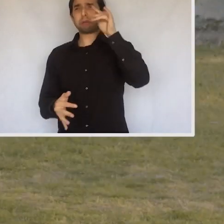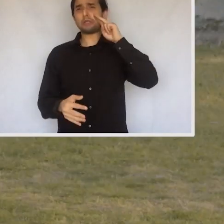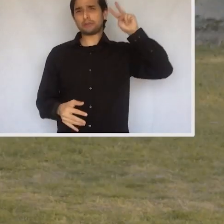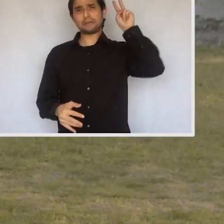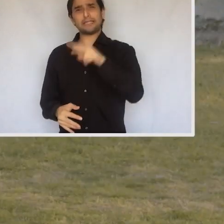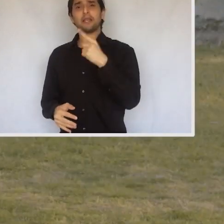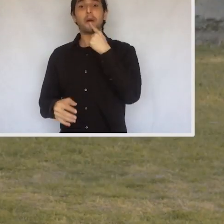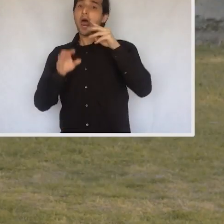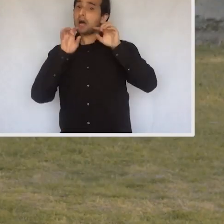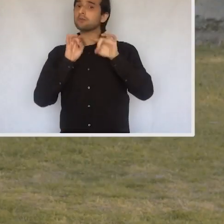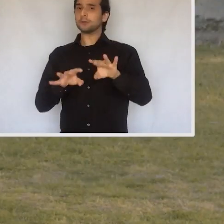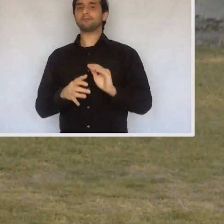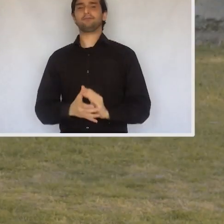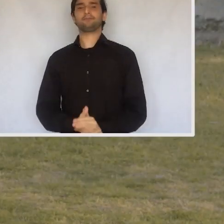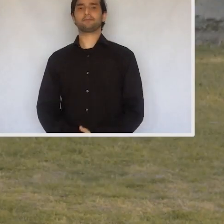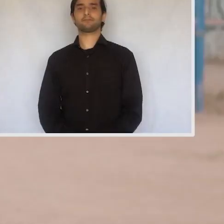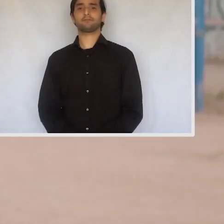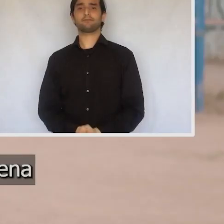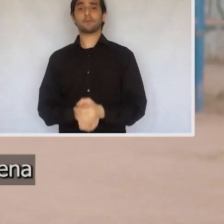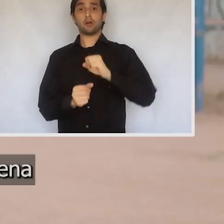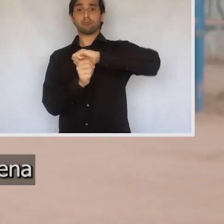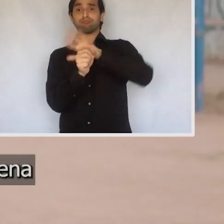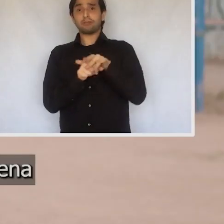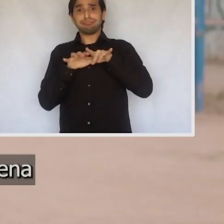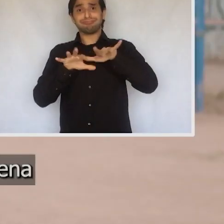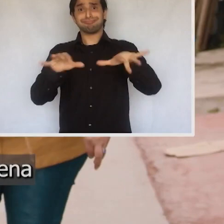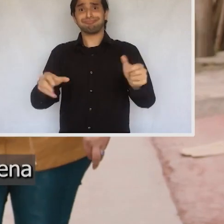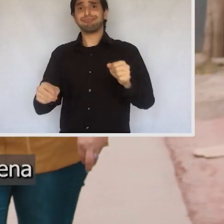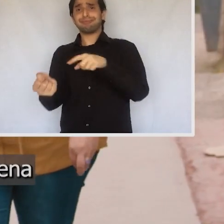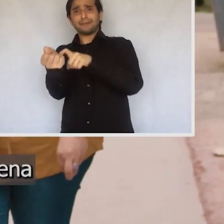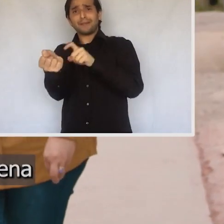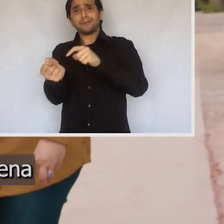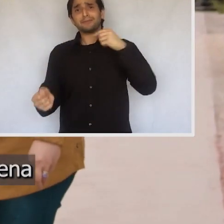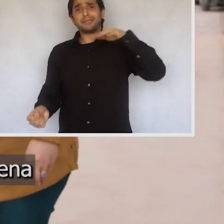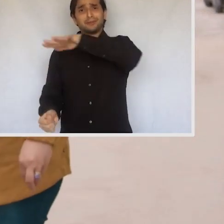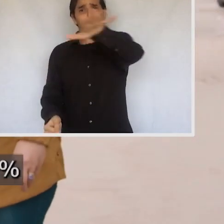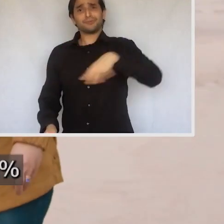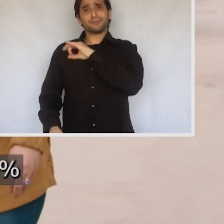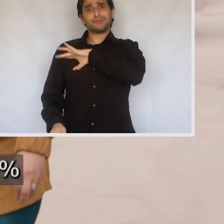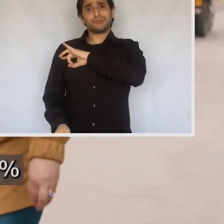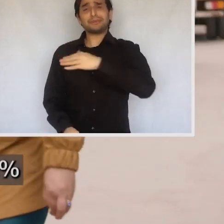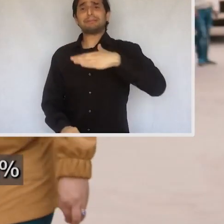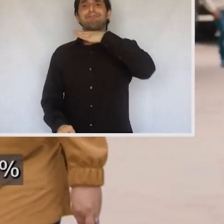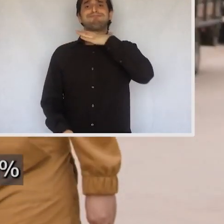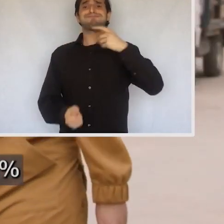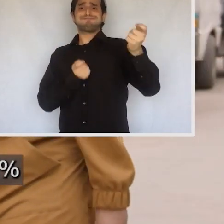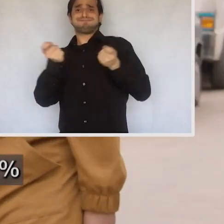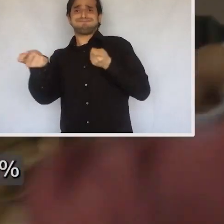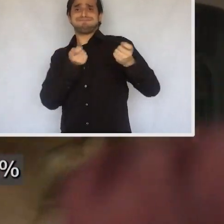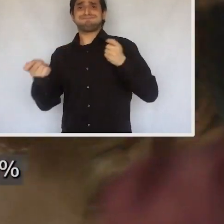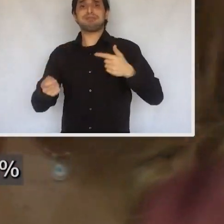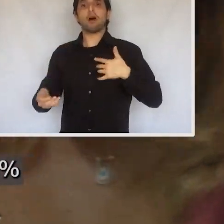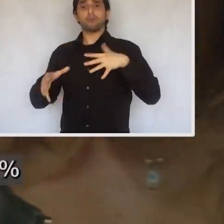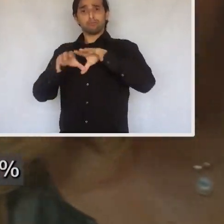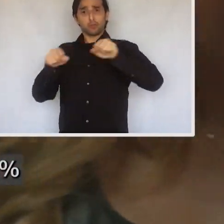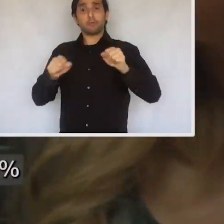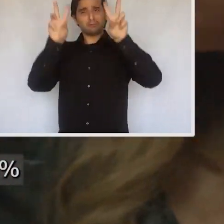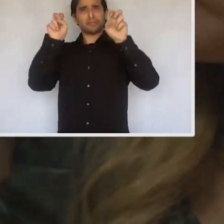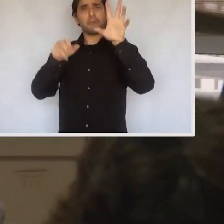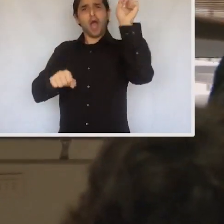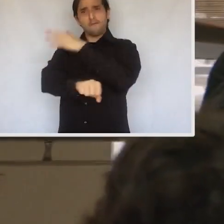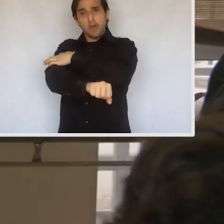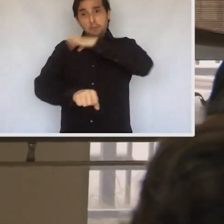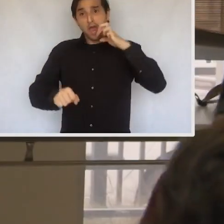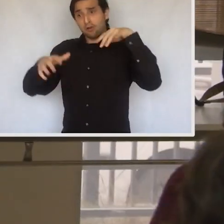limpio, sin contaminación. Palabra radical. La pandemia empobreció a la familia chilena. Mi compromiso es la restitución del